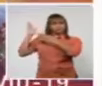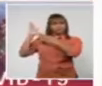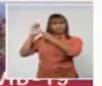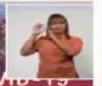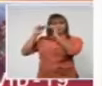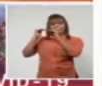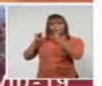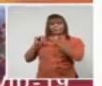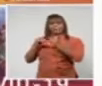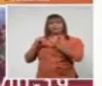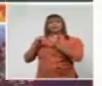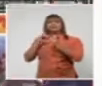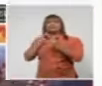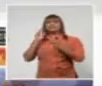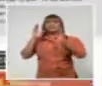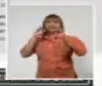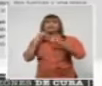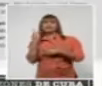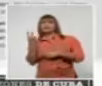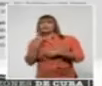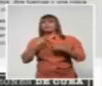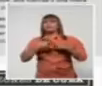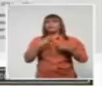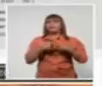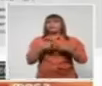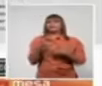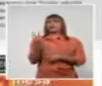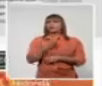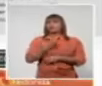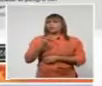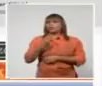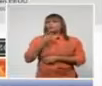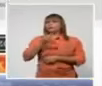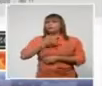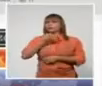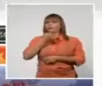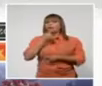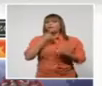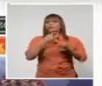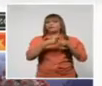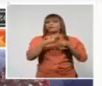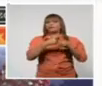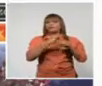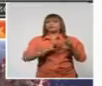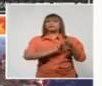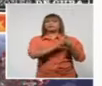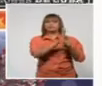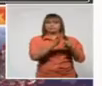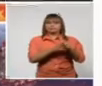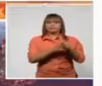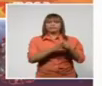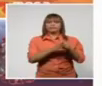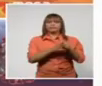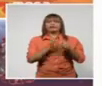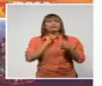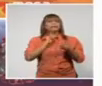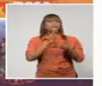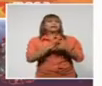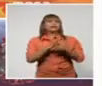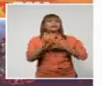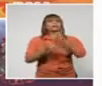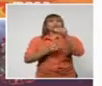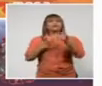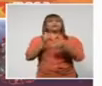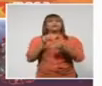Debate, esta noche Melania y yo, decía el presidente Trump, dieron positivo al test de COVID-19, así que comenzaremos el proceso de